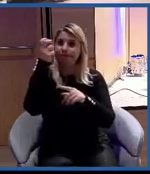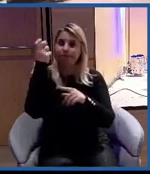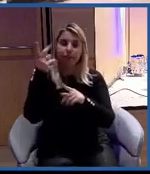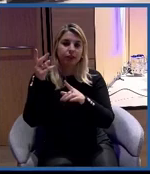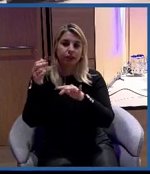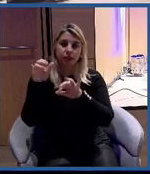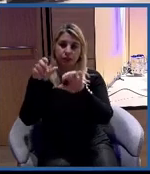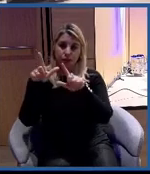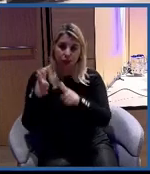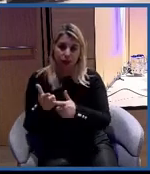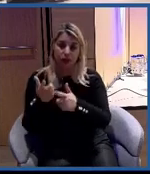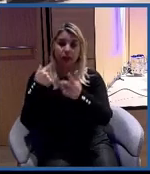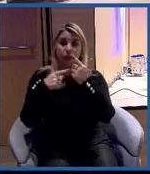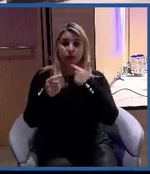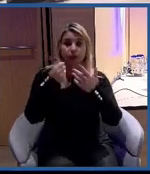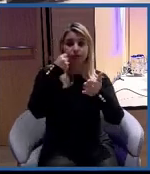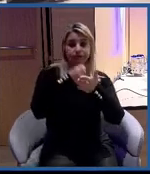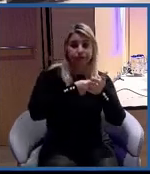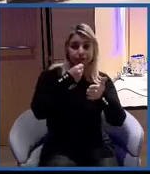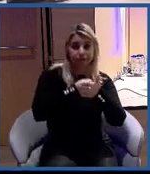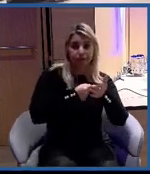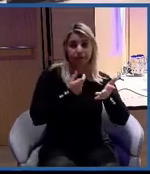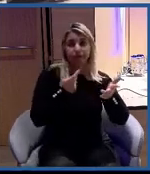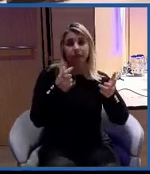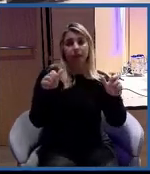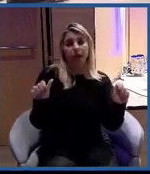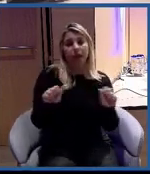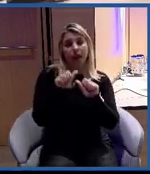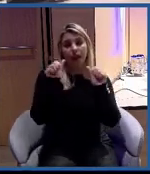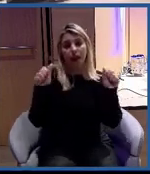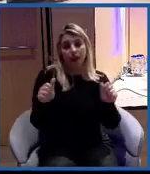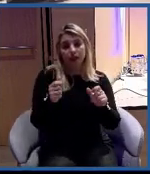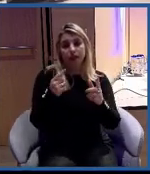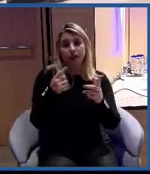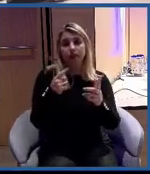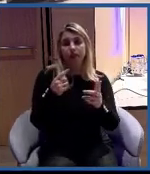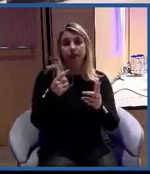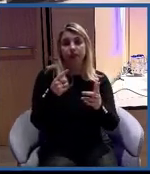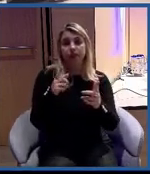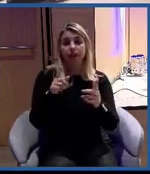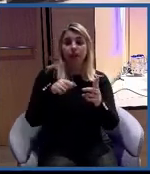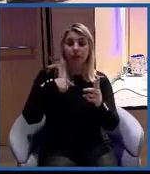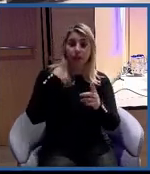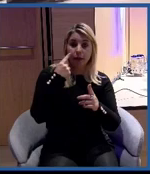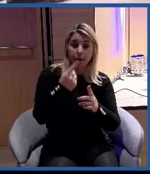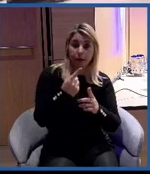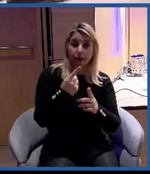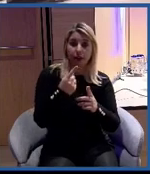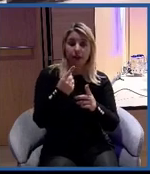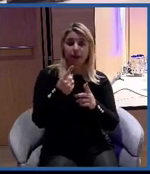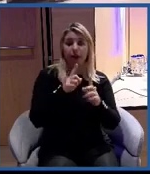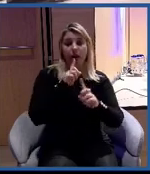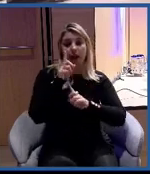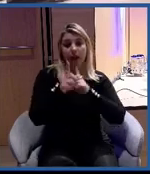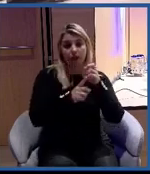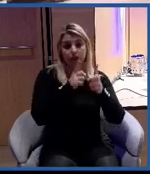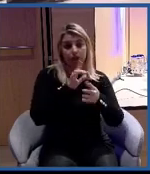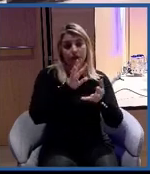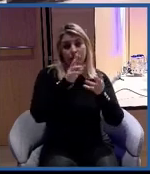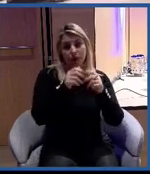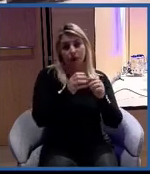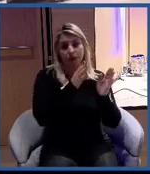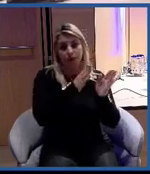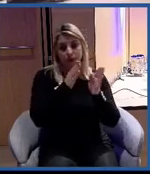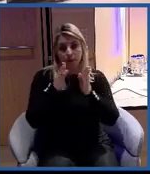trabajo o intentamos hacerlo lo lo que pudimos abarcar seguimos algunos estándares trabajamos en